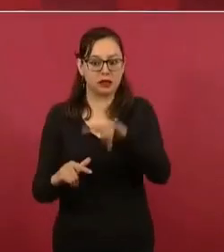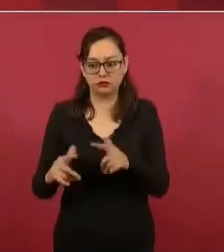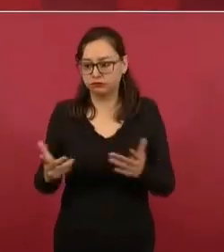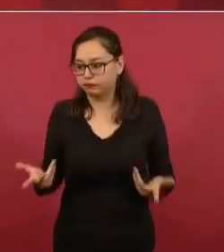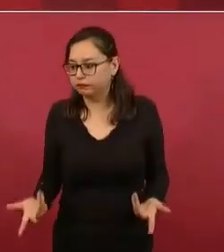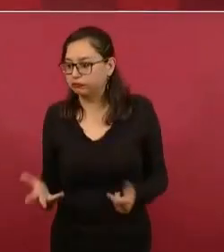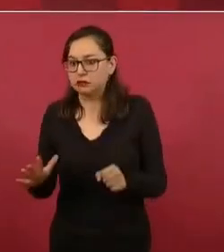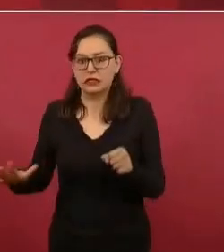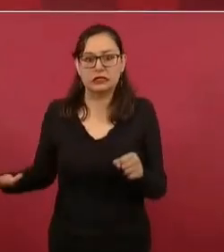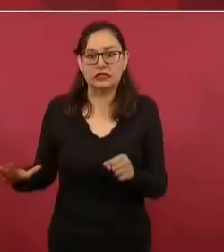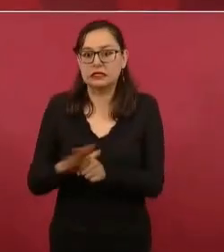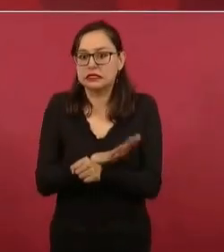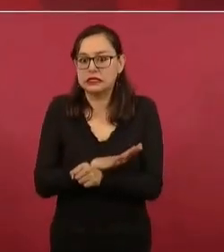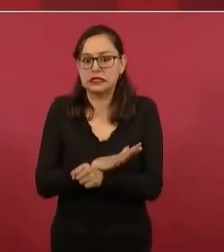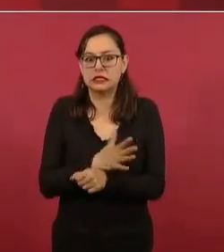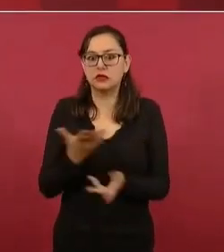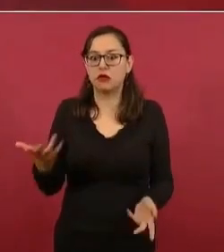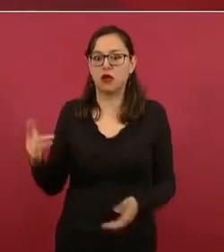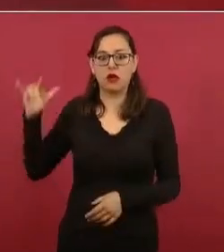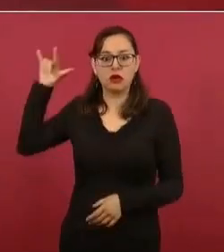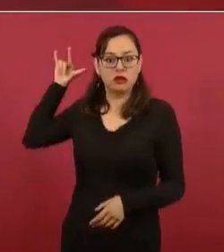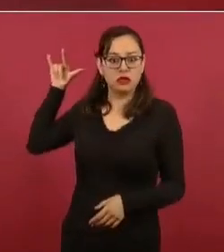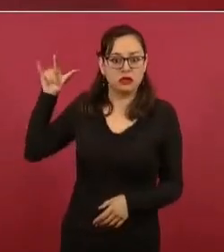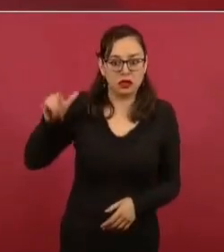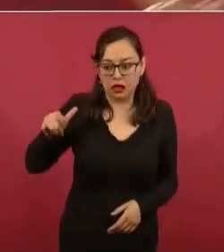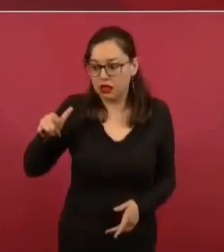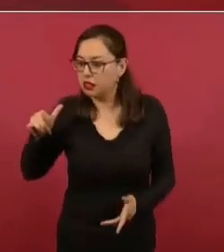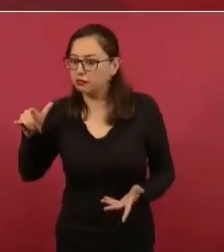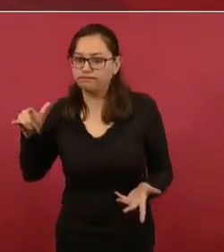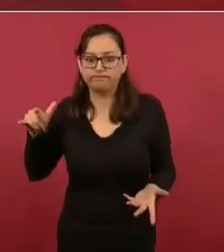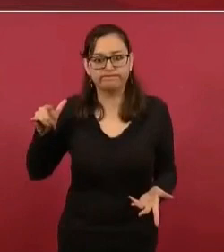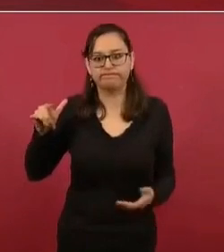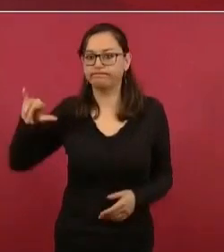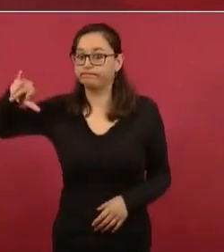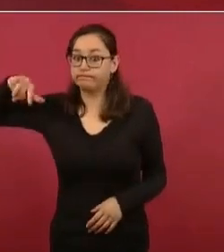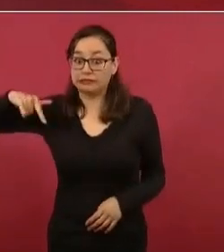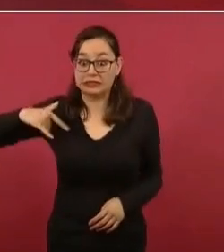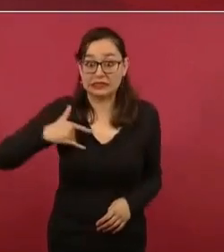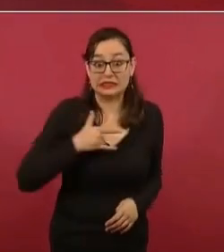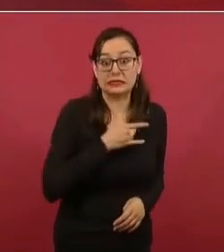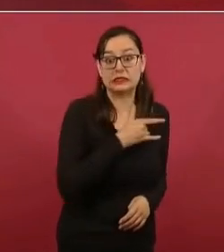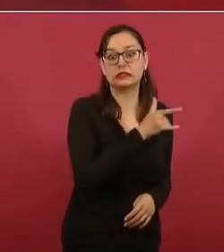y le agradezco a las empresas aéreas, de que pasen